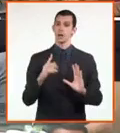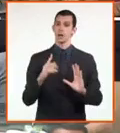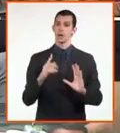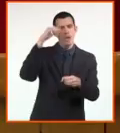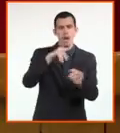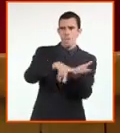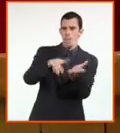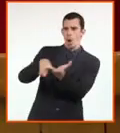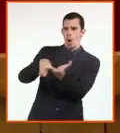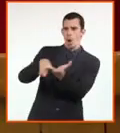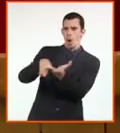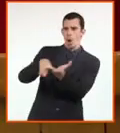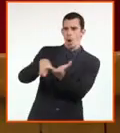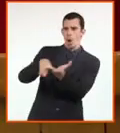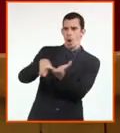estructuras de base. El